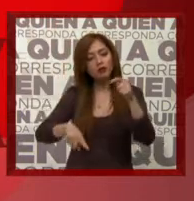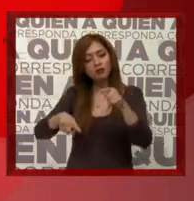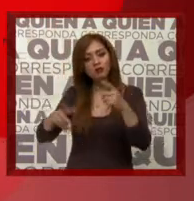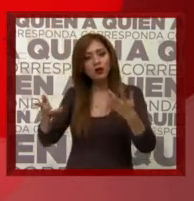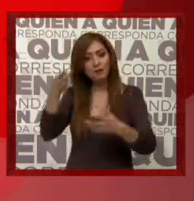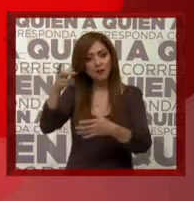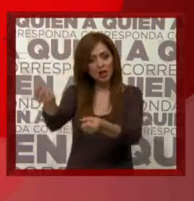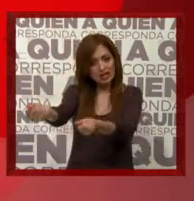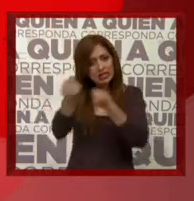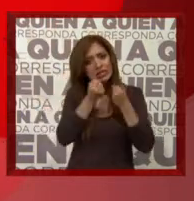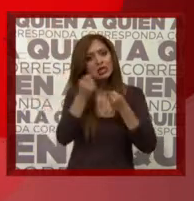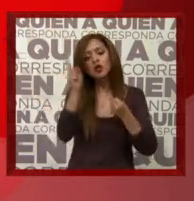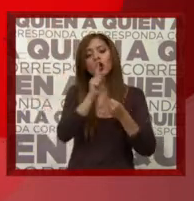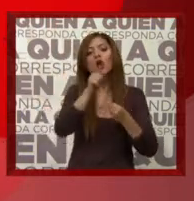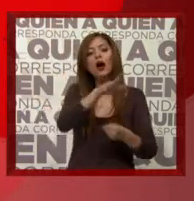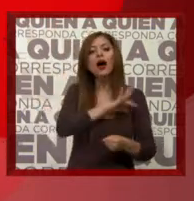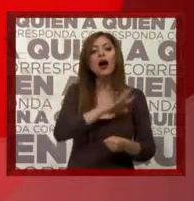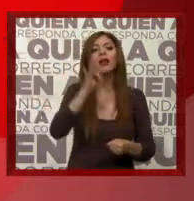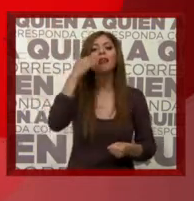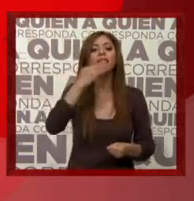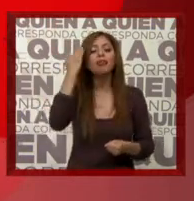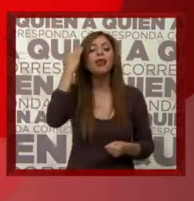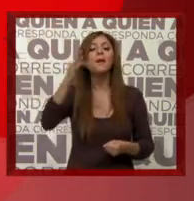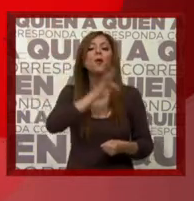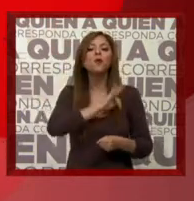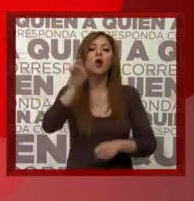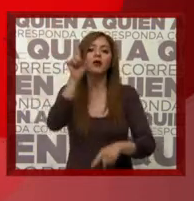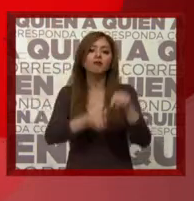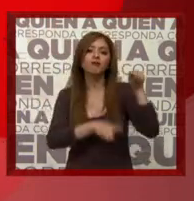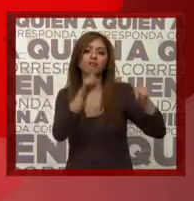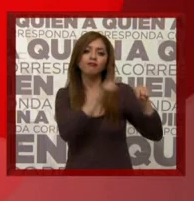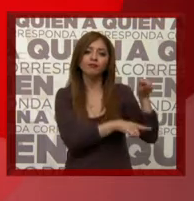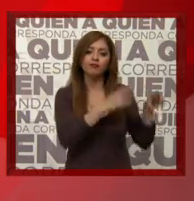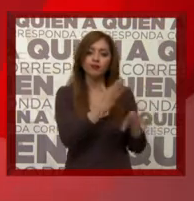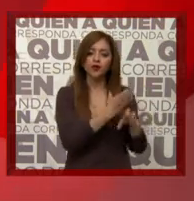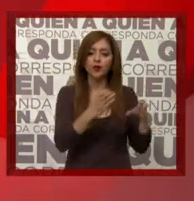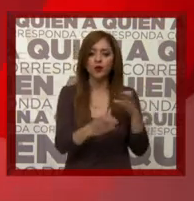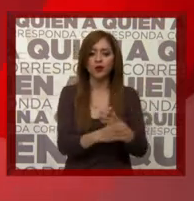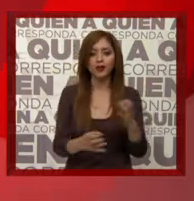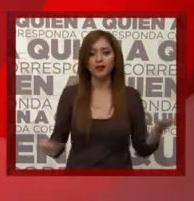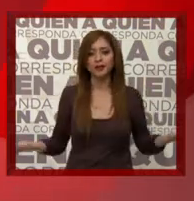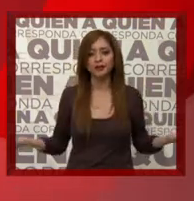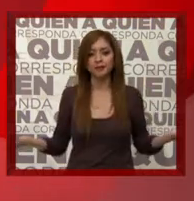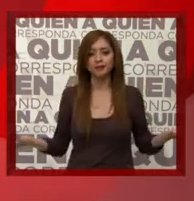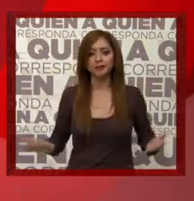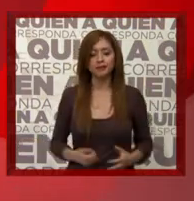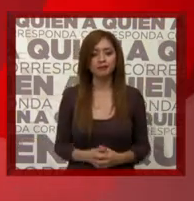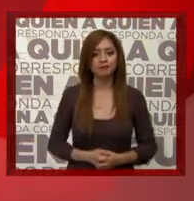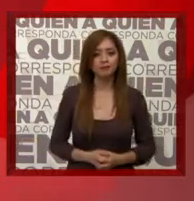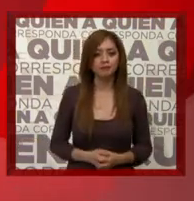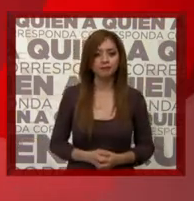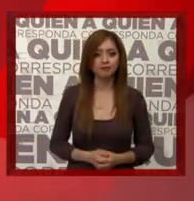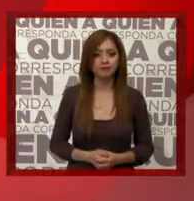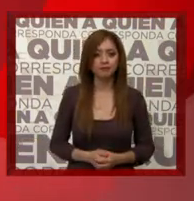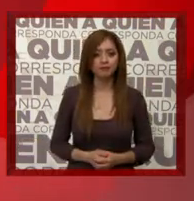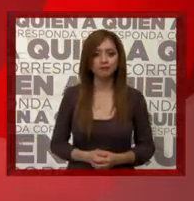está arrancado. Qué detalle, ¿verdad? Se les agradece. No está arrancado.